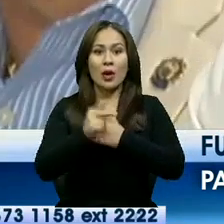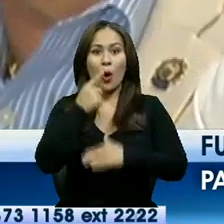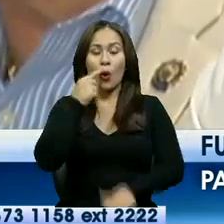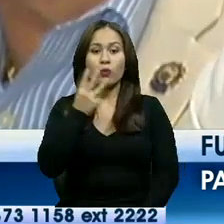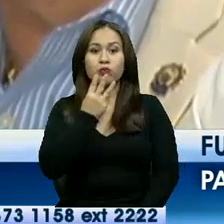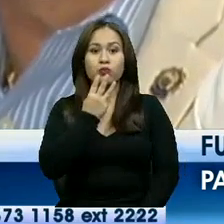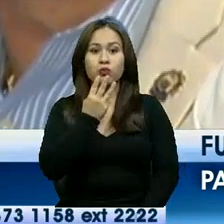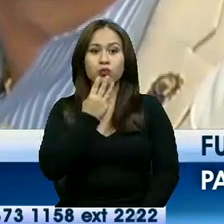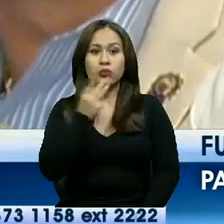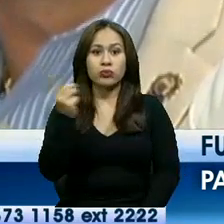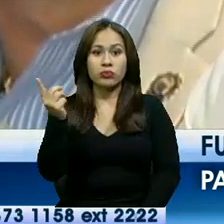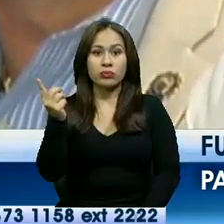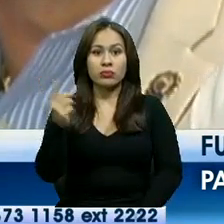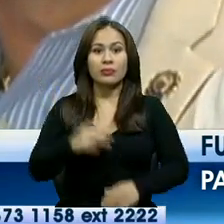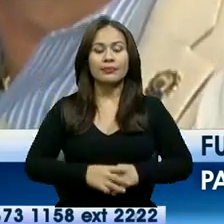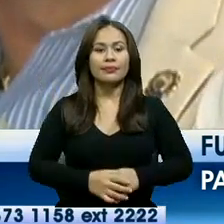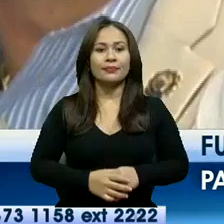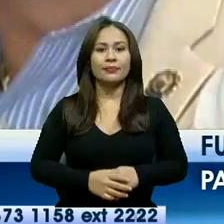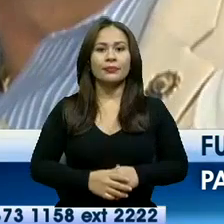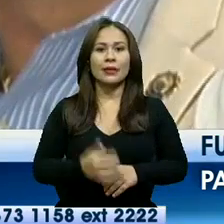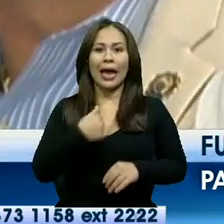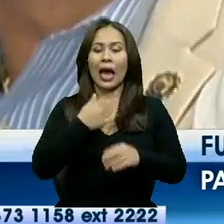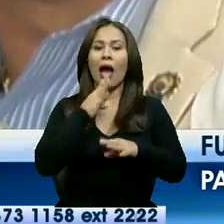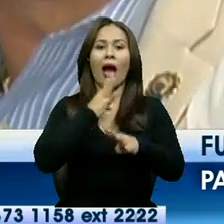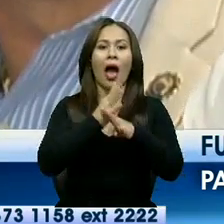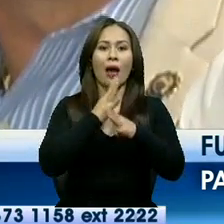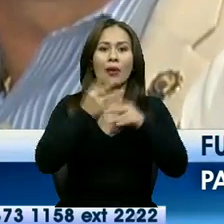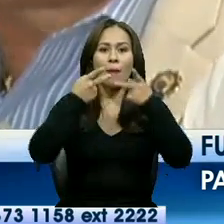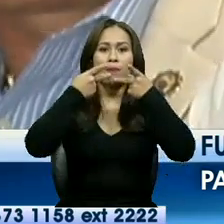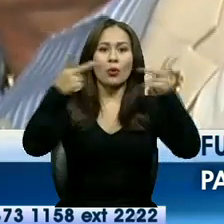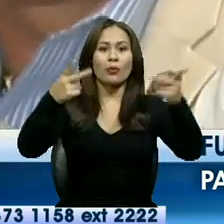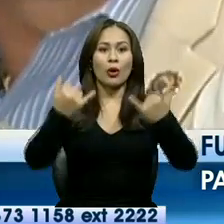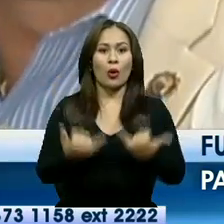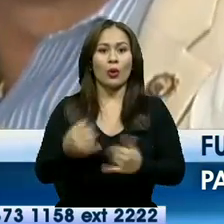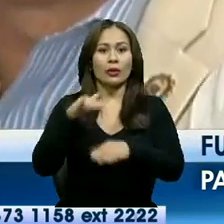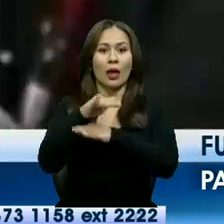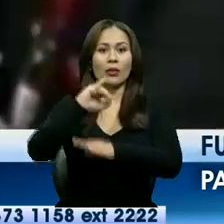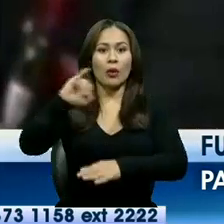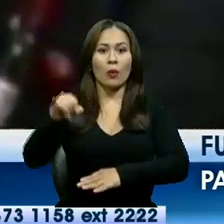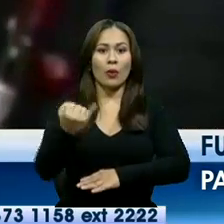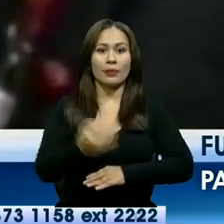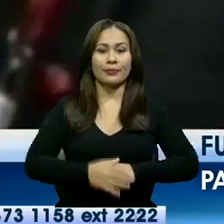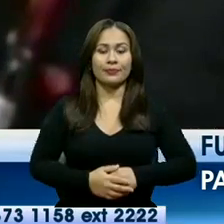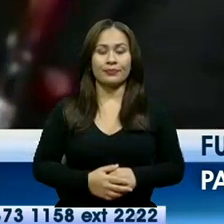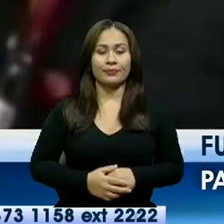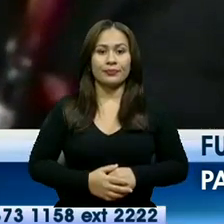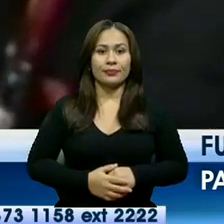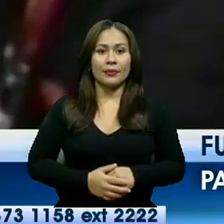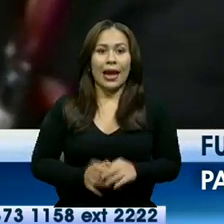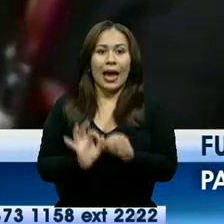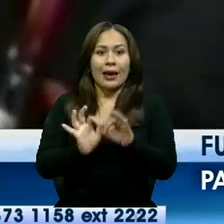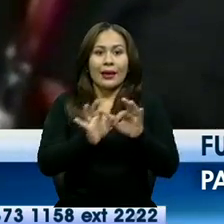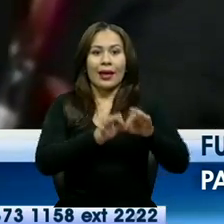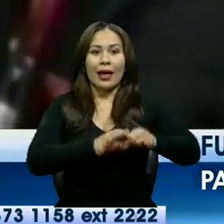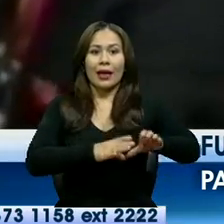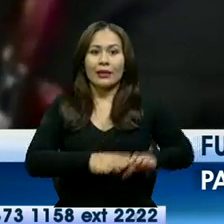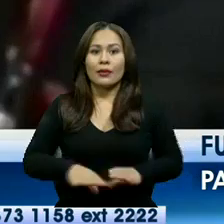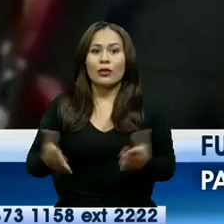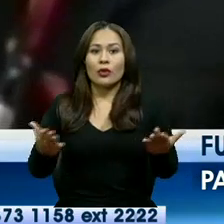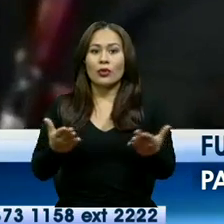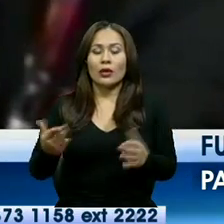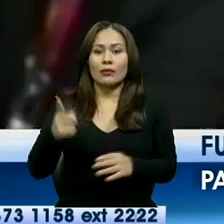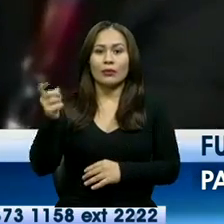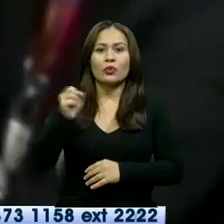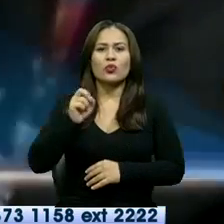presidencial, Abdalá Bucaram Puley, fue quien hizo el anuncio la tarde de este jueves. El evento se llevará a cabo en el suburbio